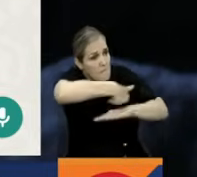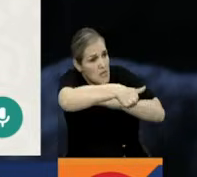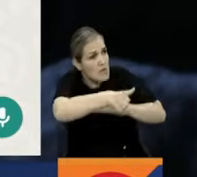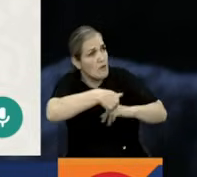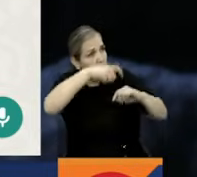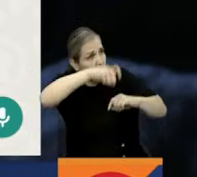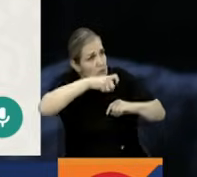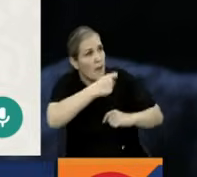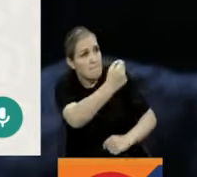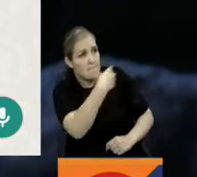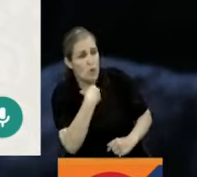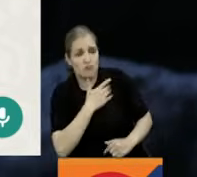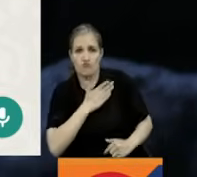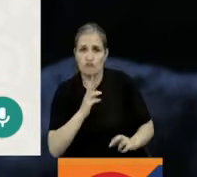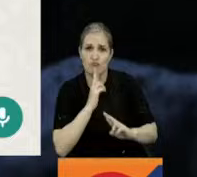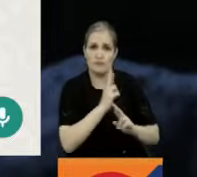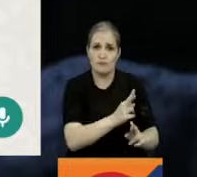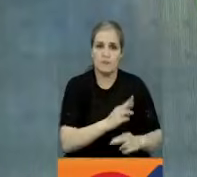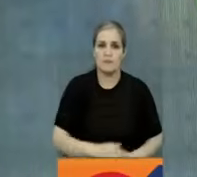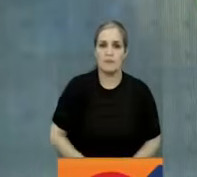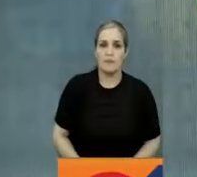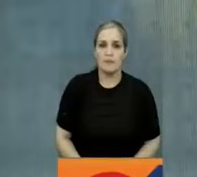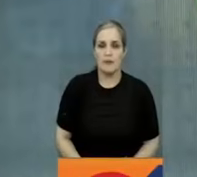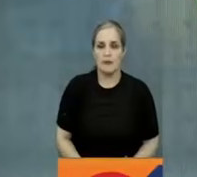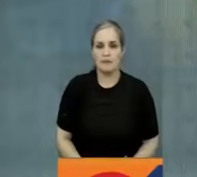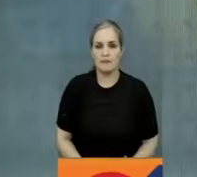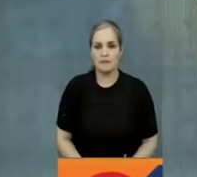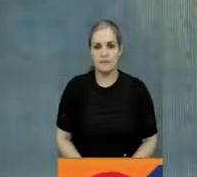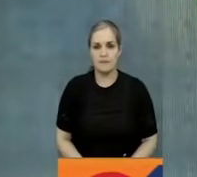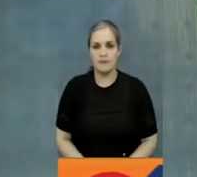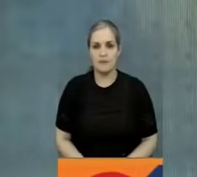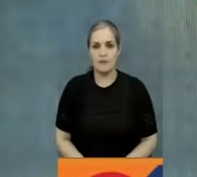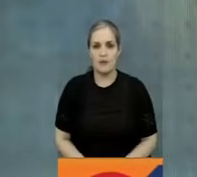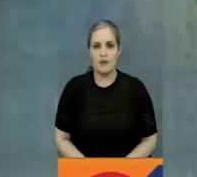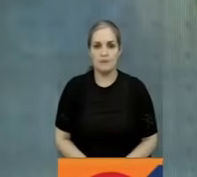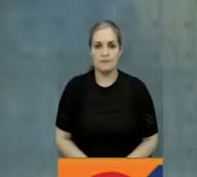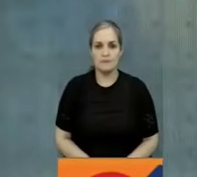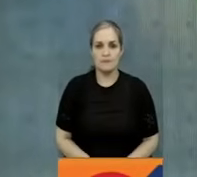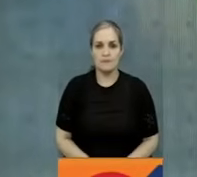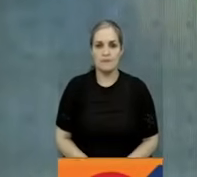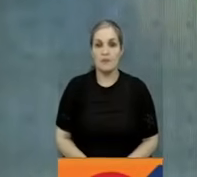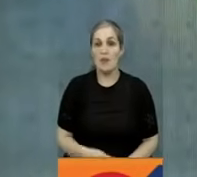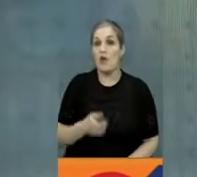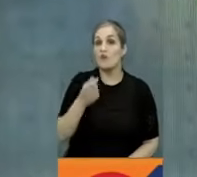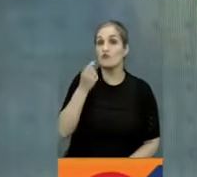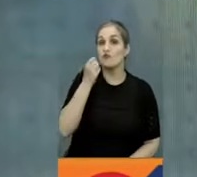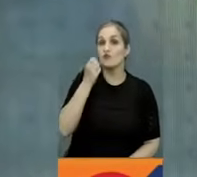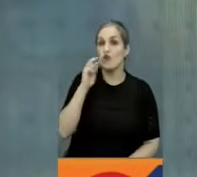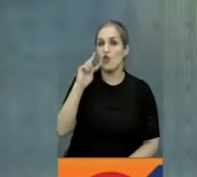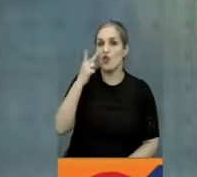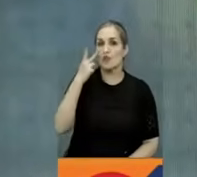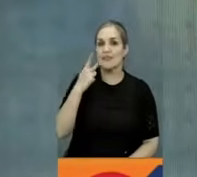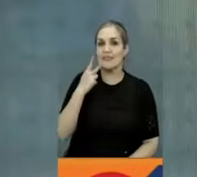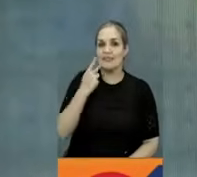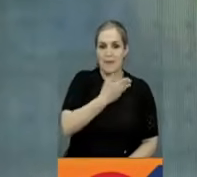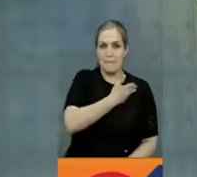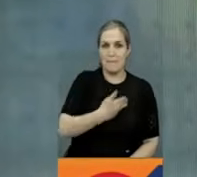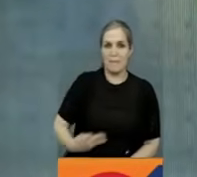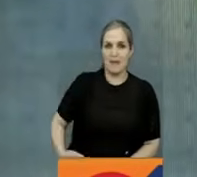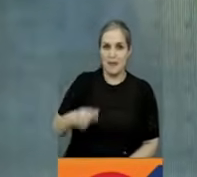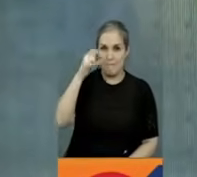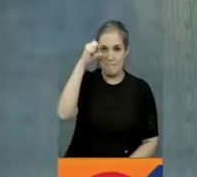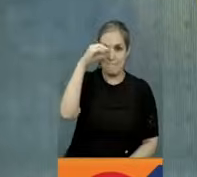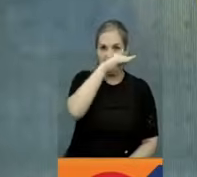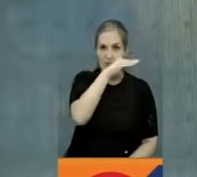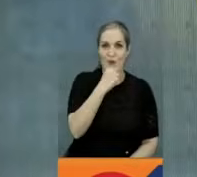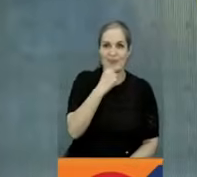o pregunta que tenga al respecto. Hace apenas 2 días, el presidente de la República habló del atentado en